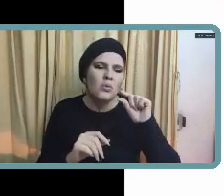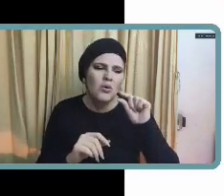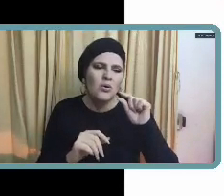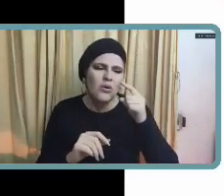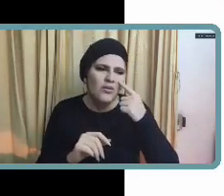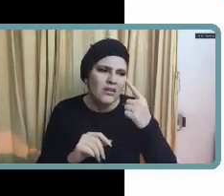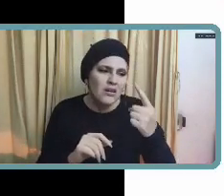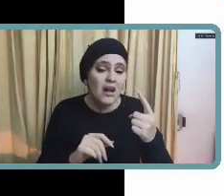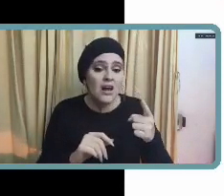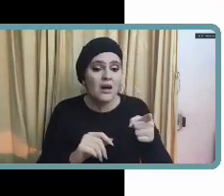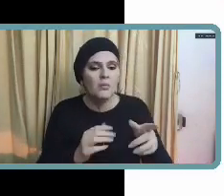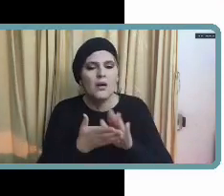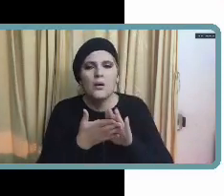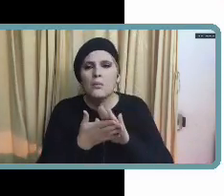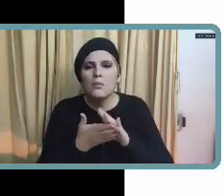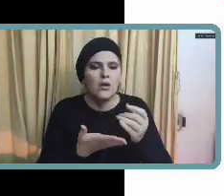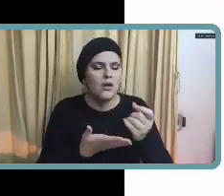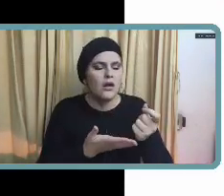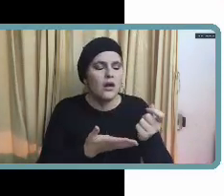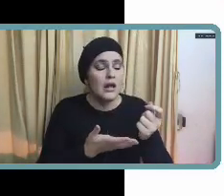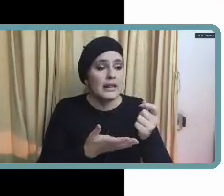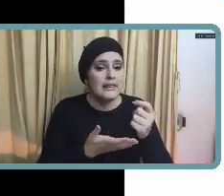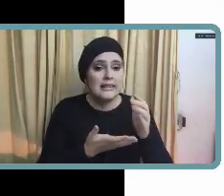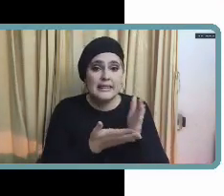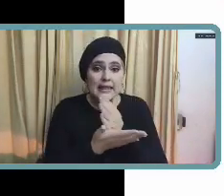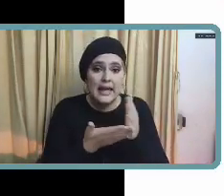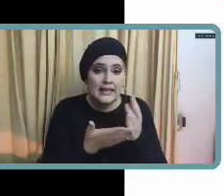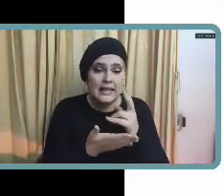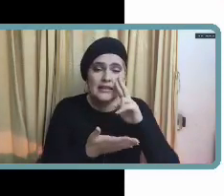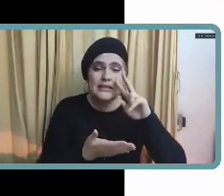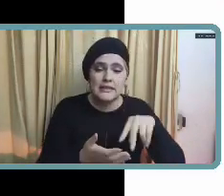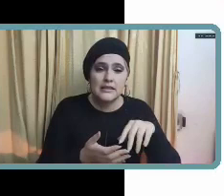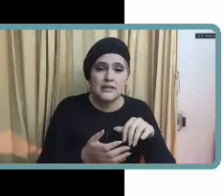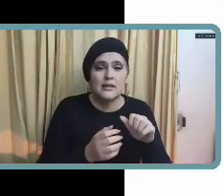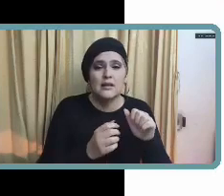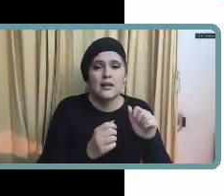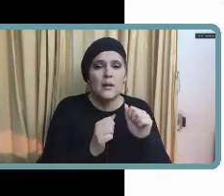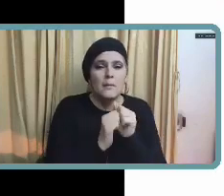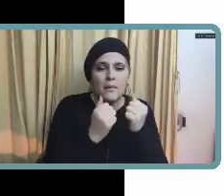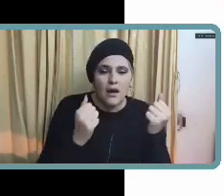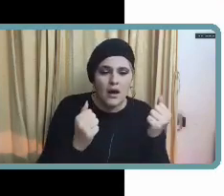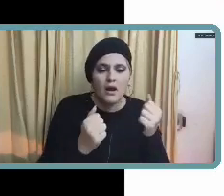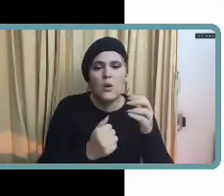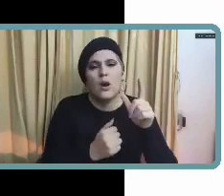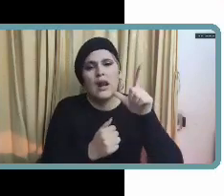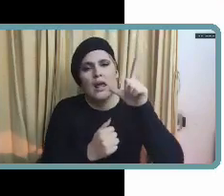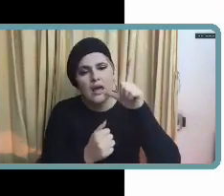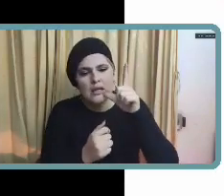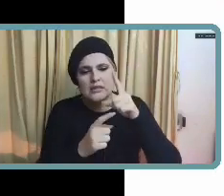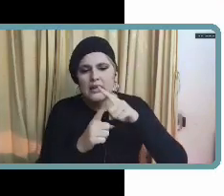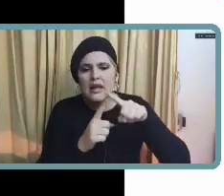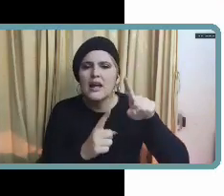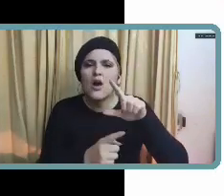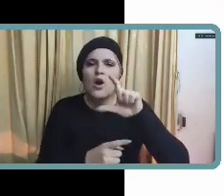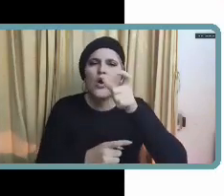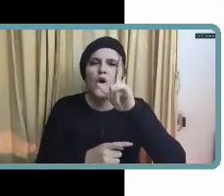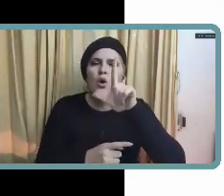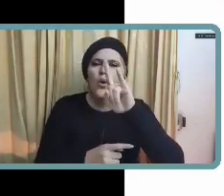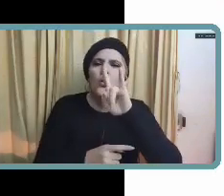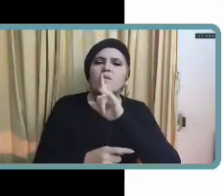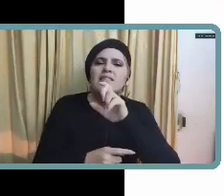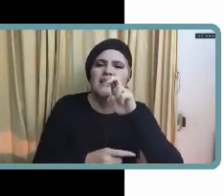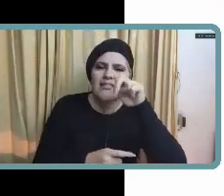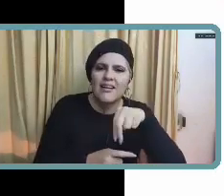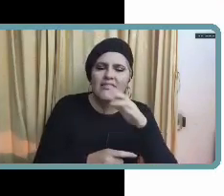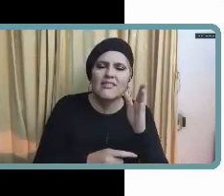de gluten o de caseína tienen efectividad en la conducta de los niños